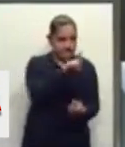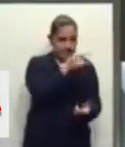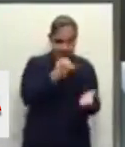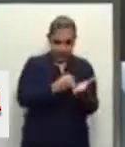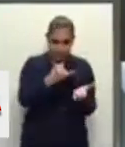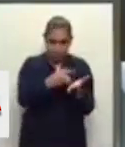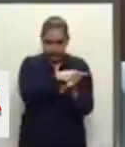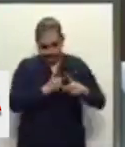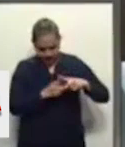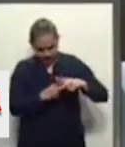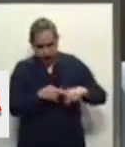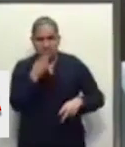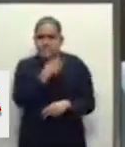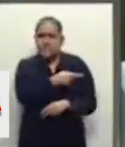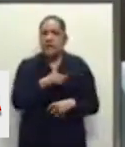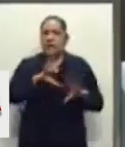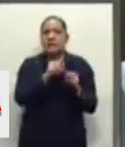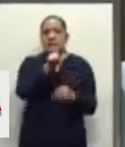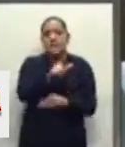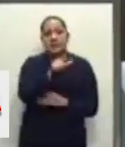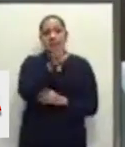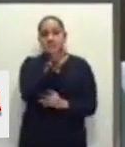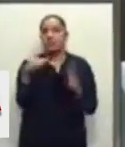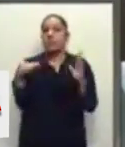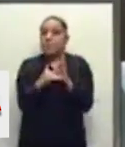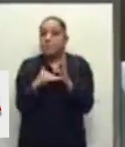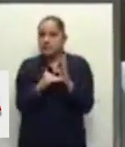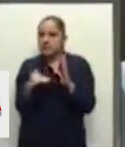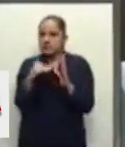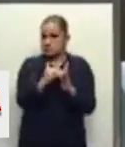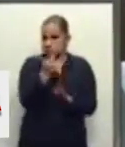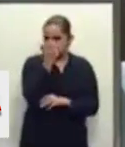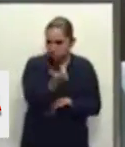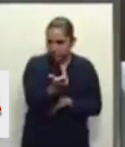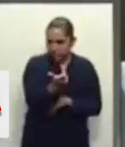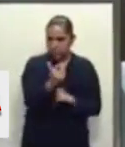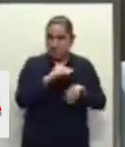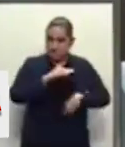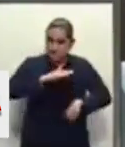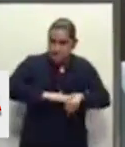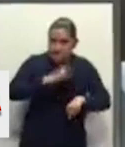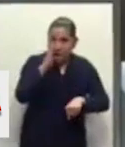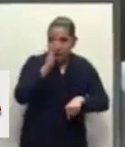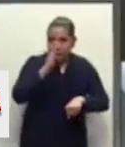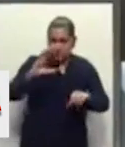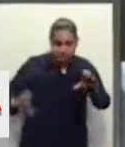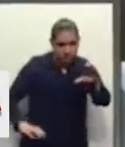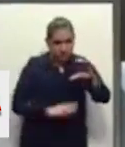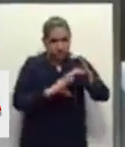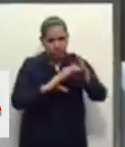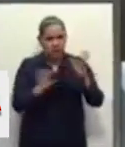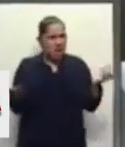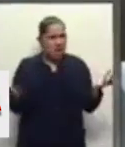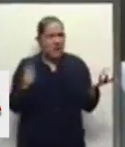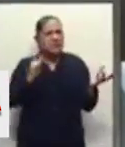se obtengan 75 mil millones de pesos más. ¿Qué quiere decir? Pues